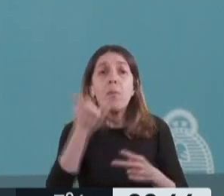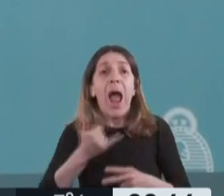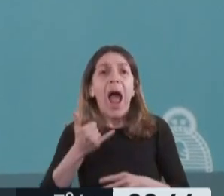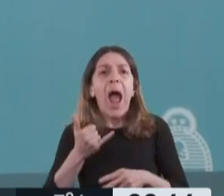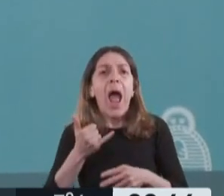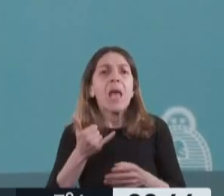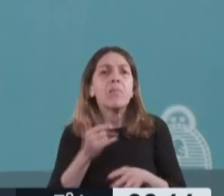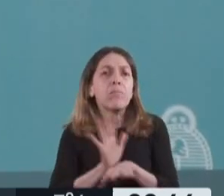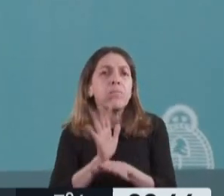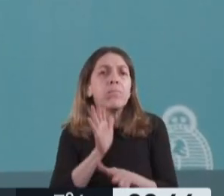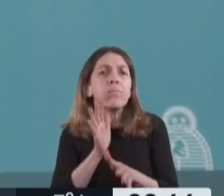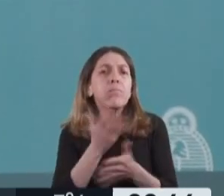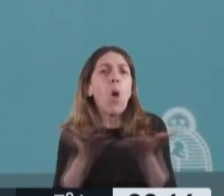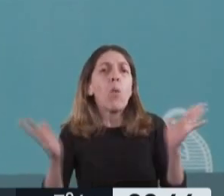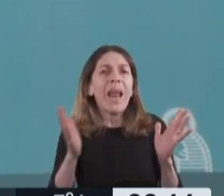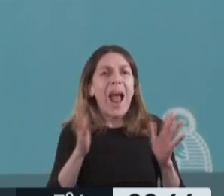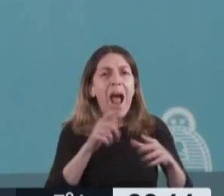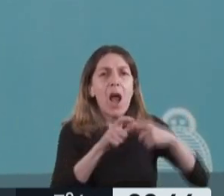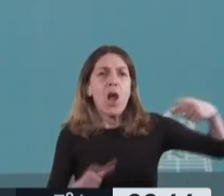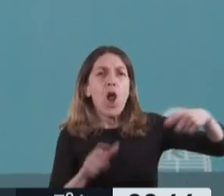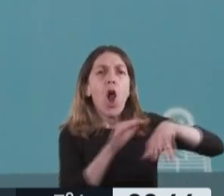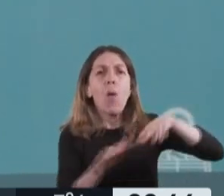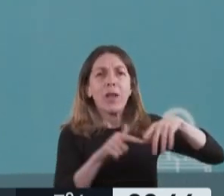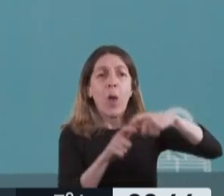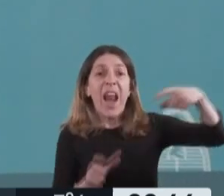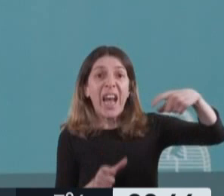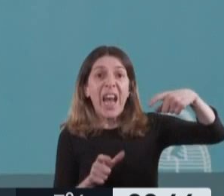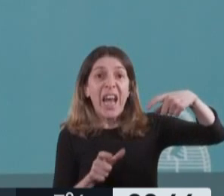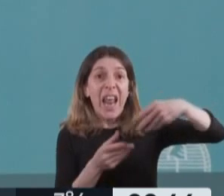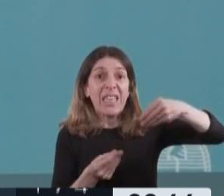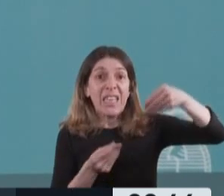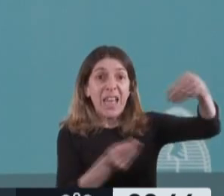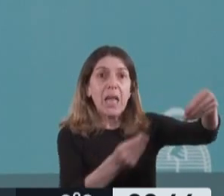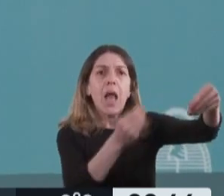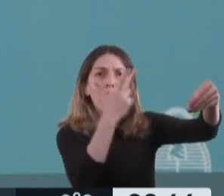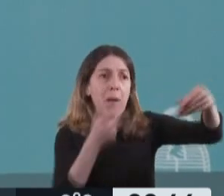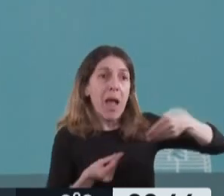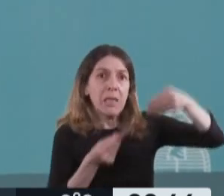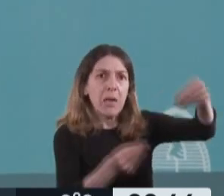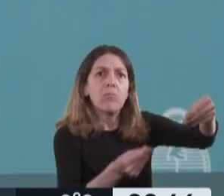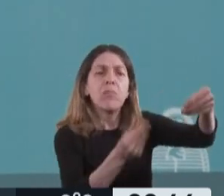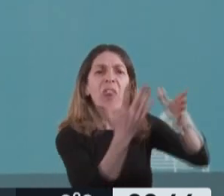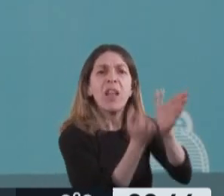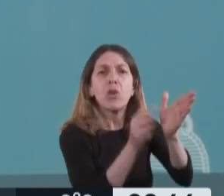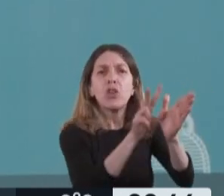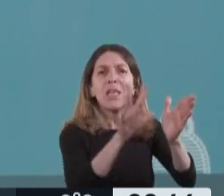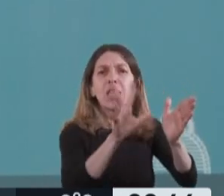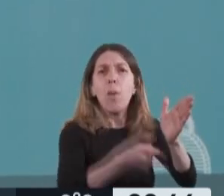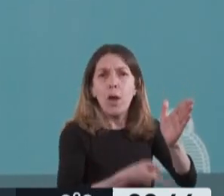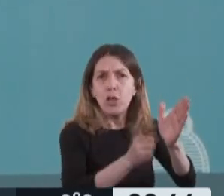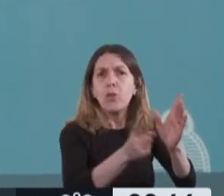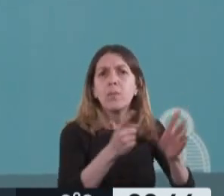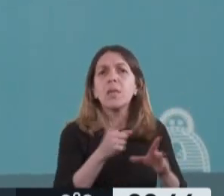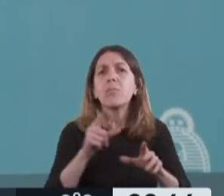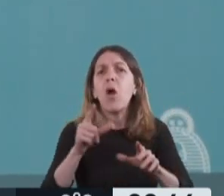exclusiva que se acercan con una receta la farmacia es un descuento del 35 por ciento es una oferta que hizo la